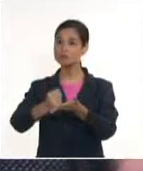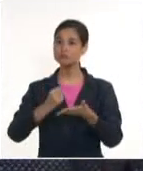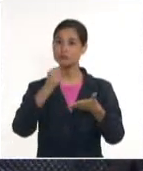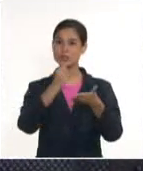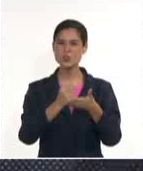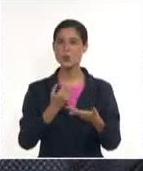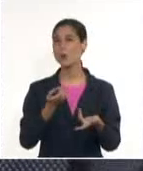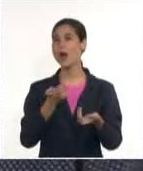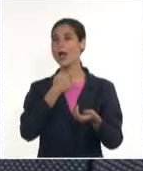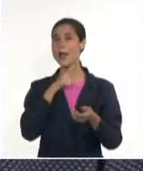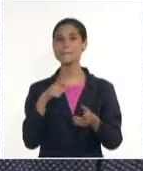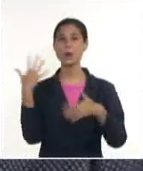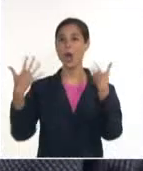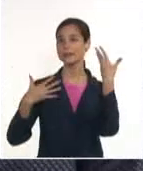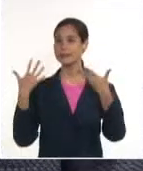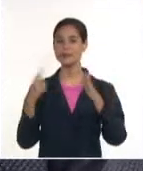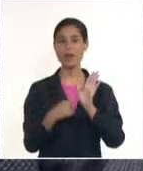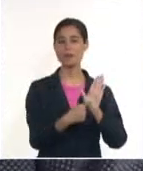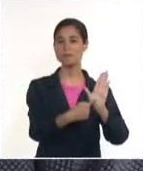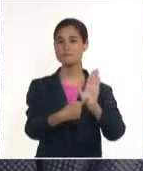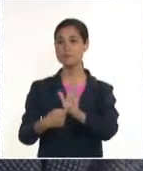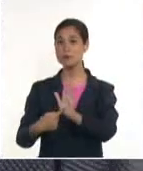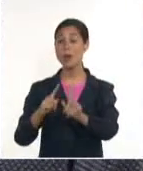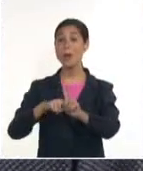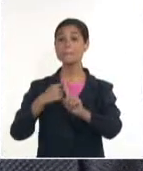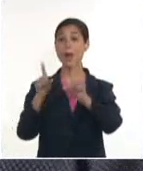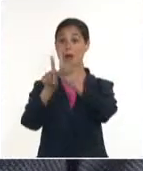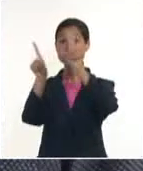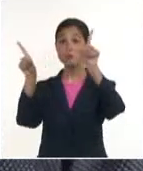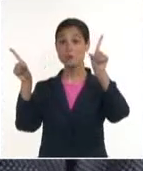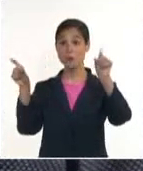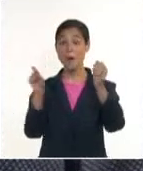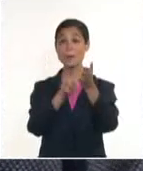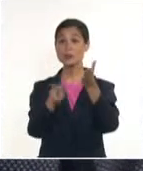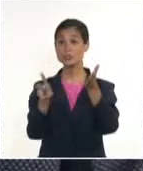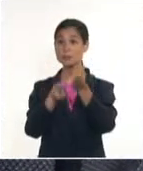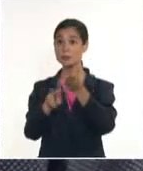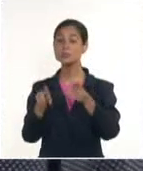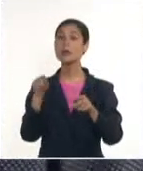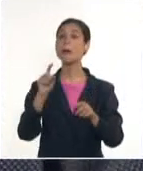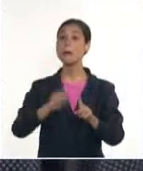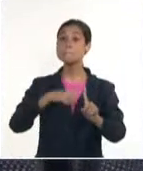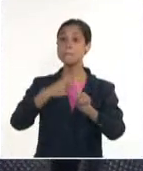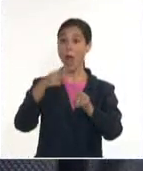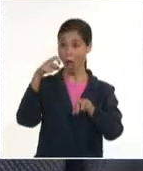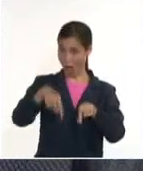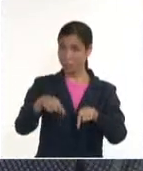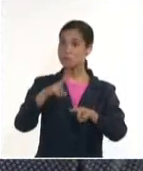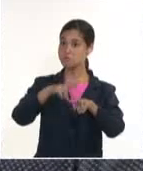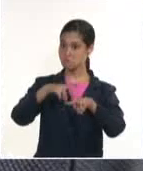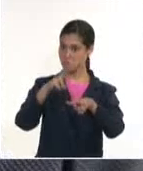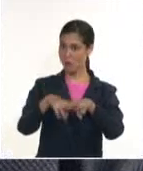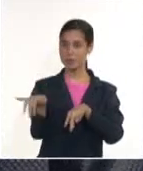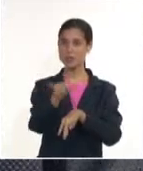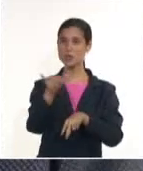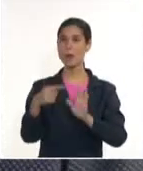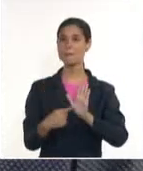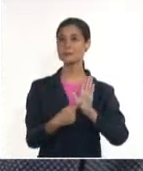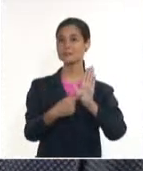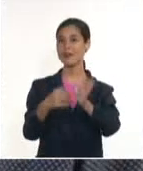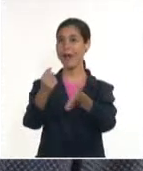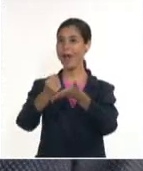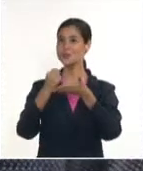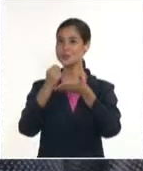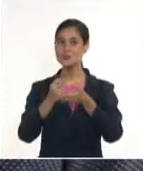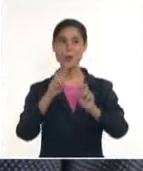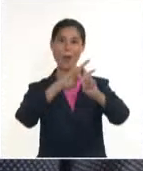presentarnos en conciertos en provincia, en conciertos acá en La Habana, nos ha promocionado a través de sus plataformas en redes sociales, en la televisión,